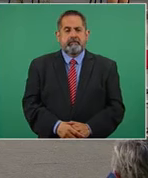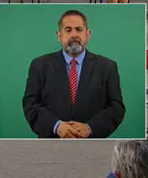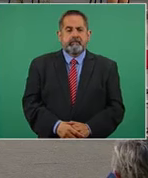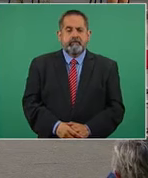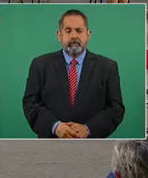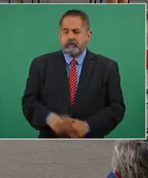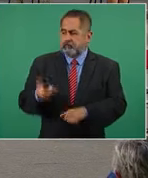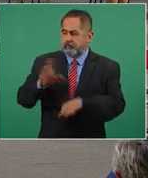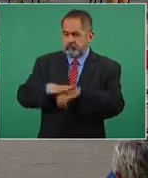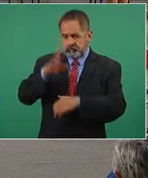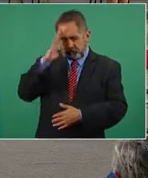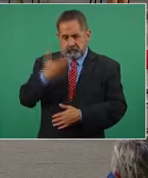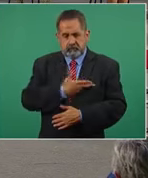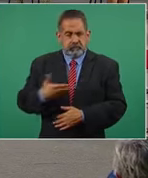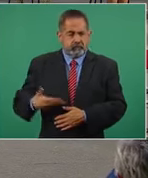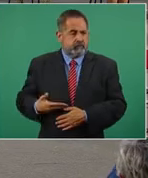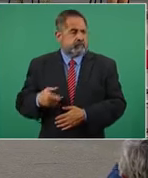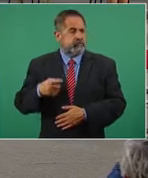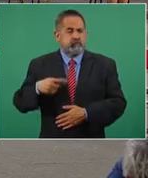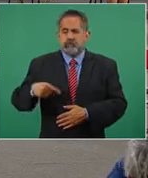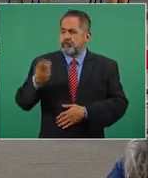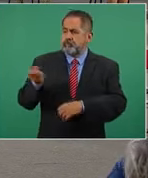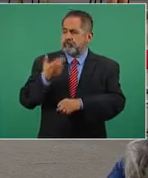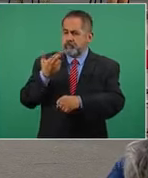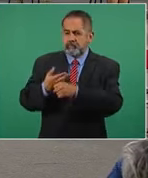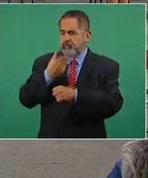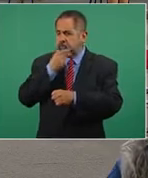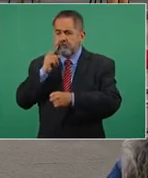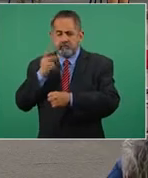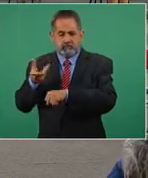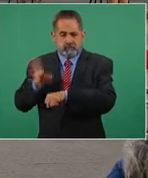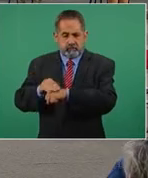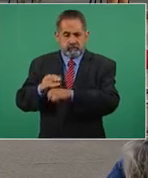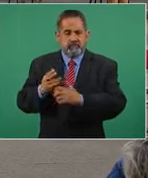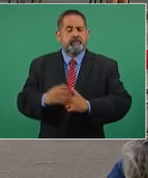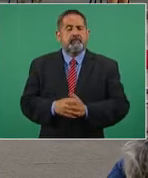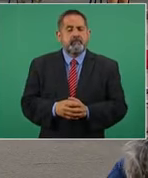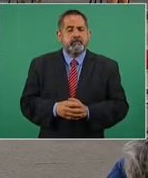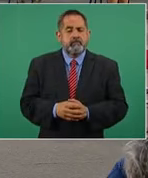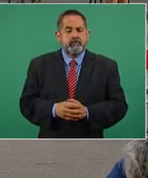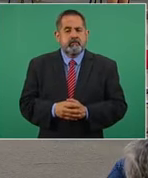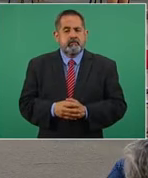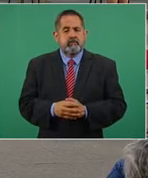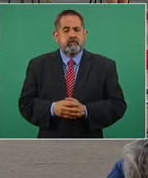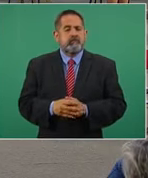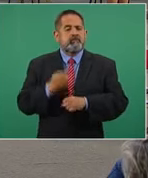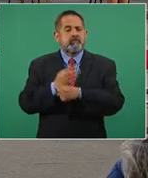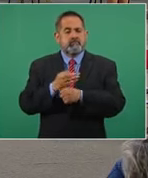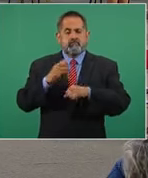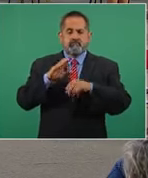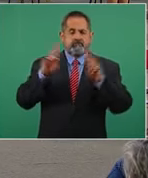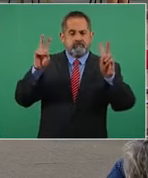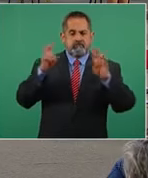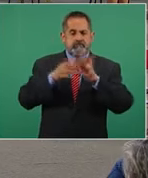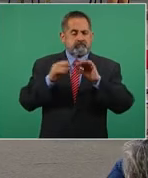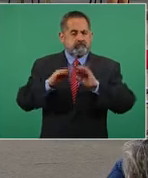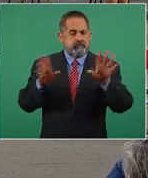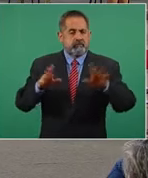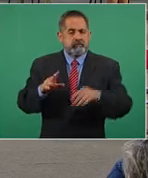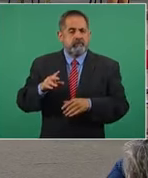Con su permiso, señor presidente, señoras secretarias, secretarios, vamos a ampliar el tema del Padrón Nacional